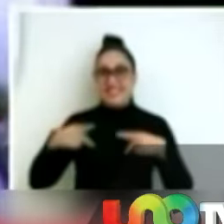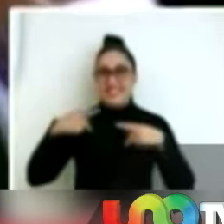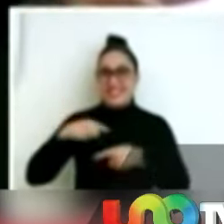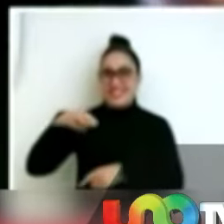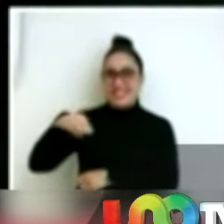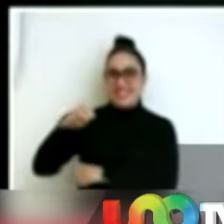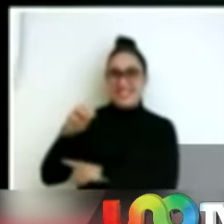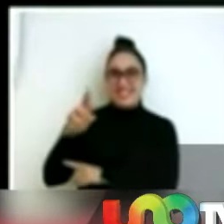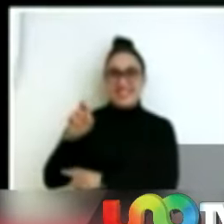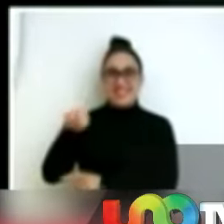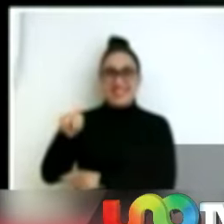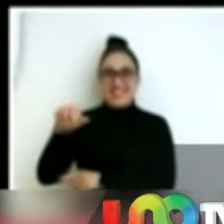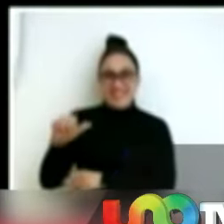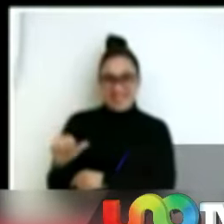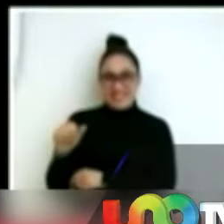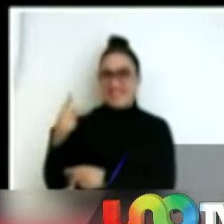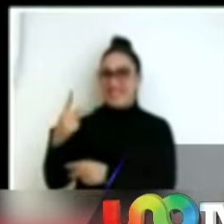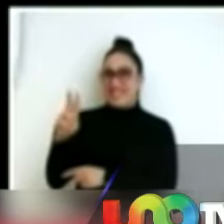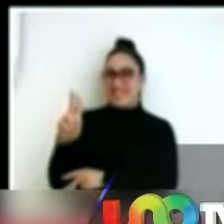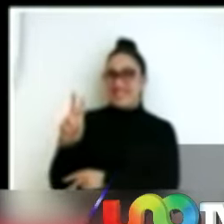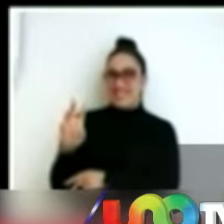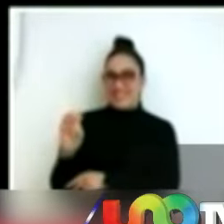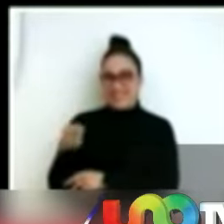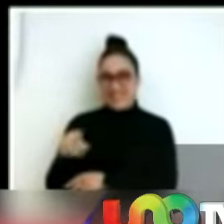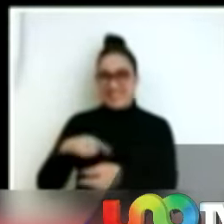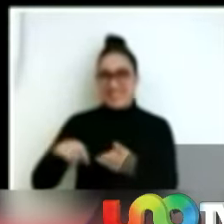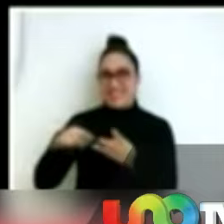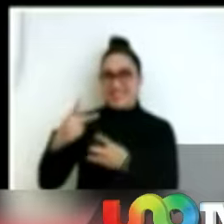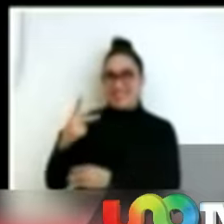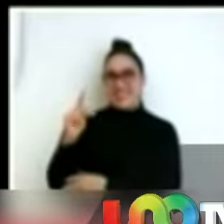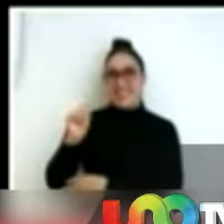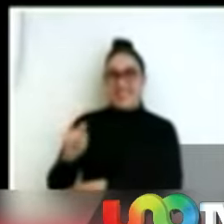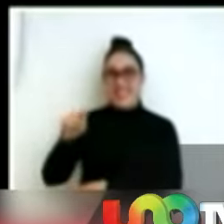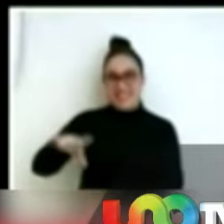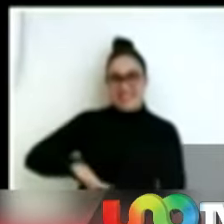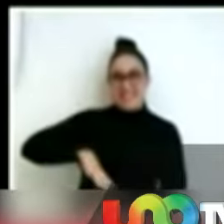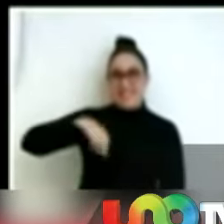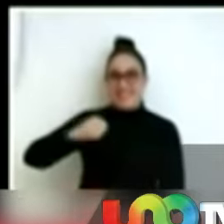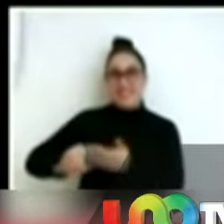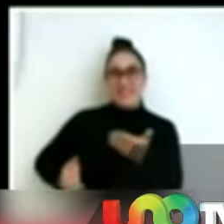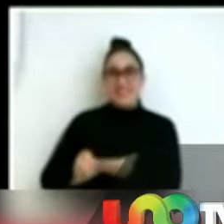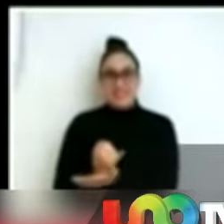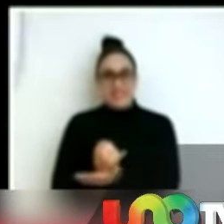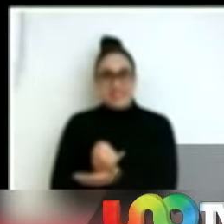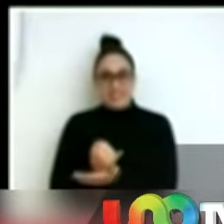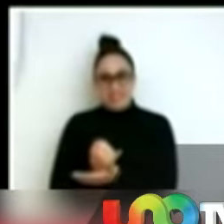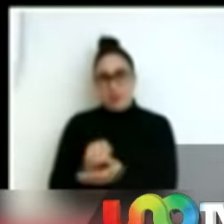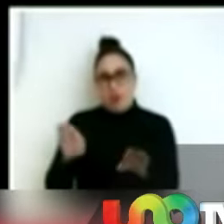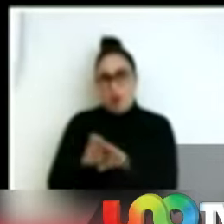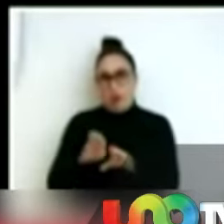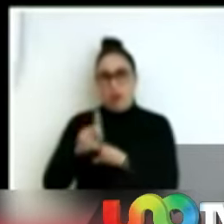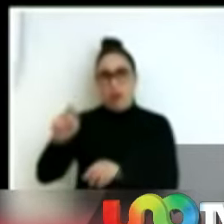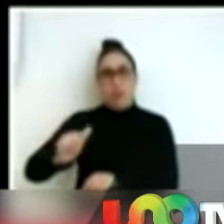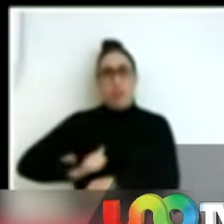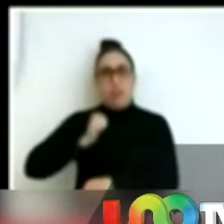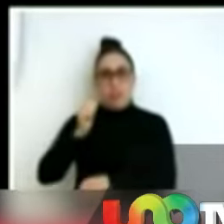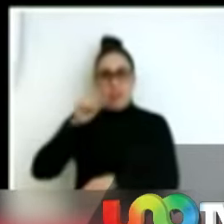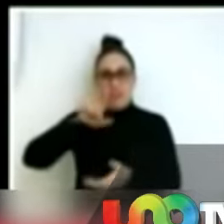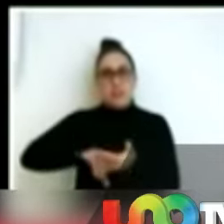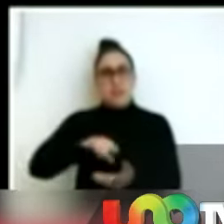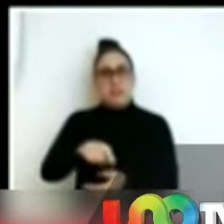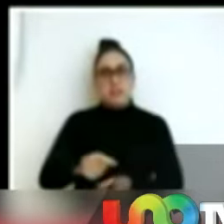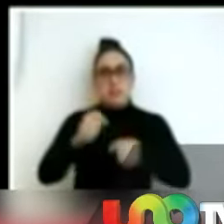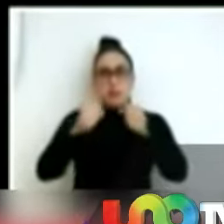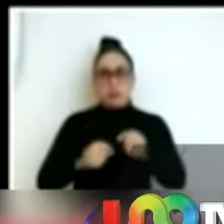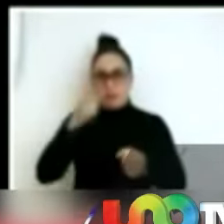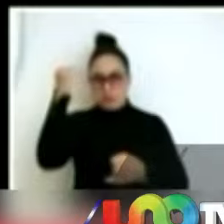Senado consume la destrucción del Estado democrático y de derecho. Bajo sus conciencias